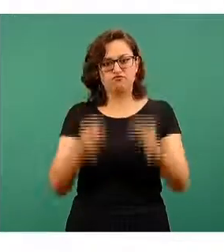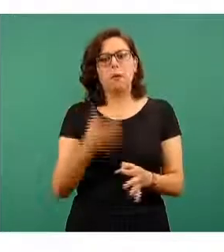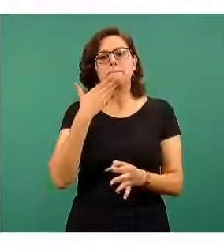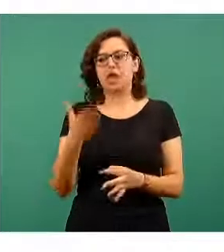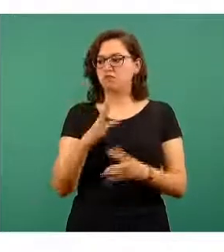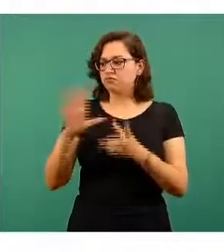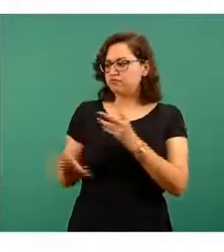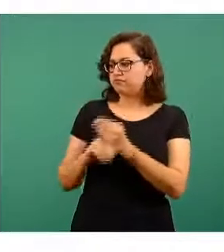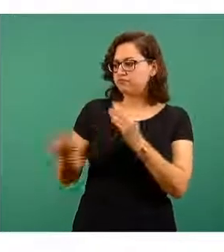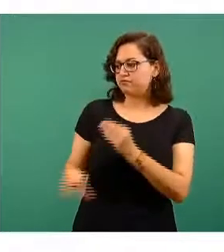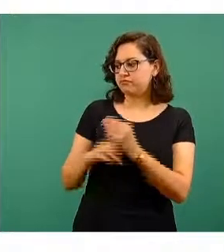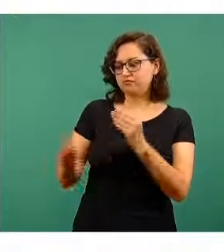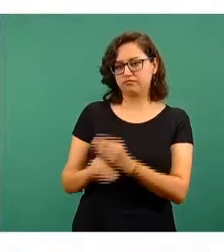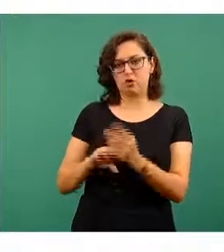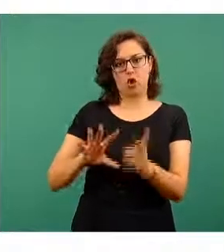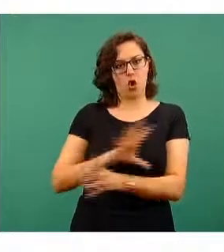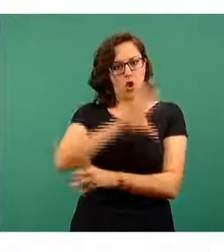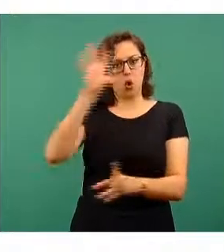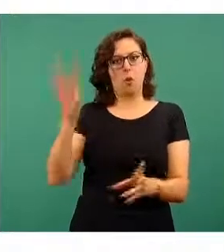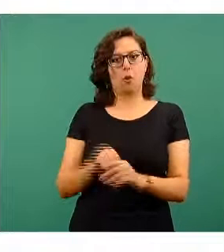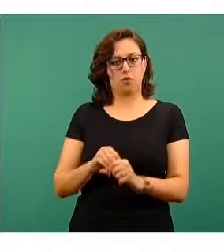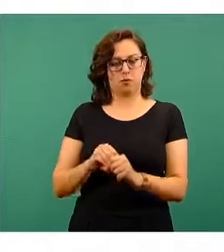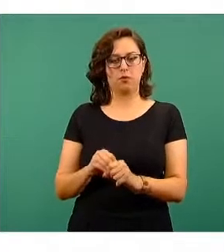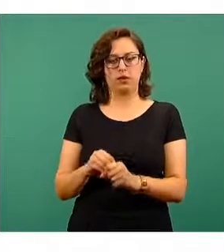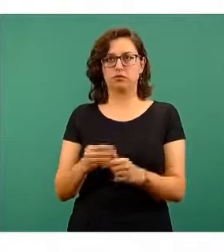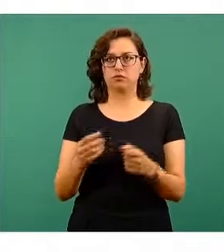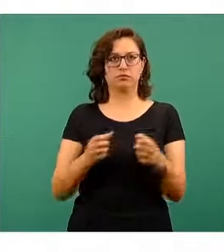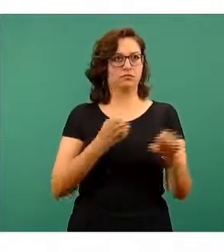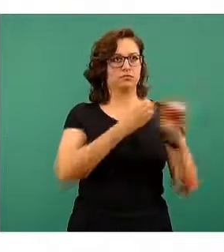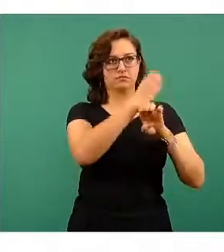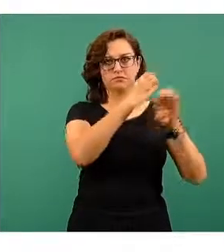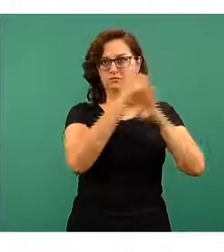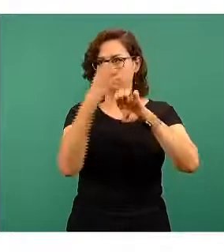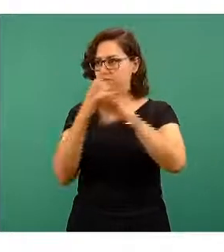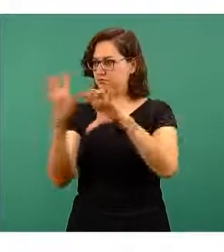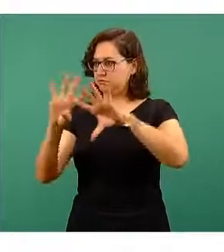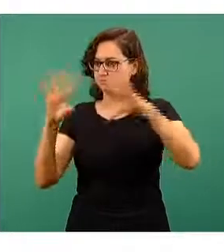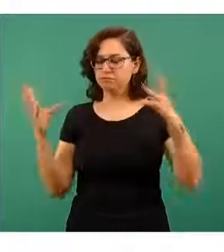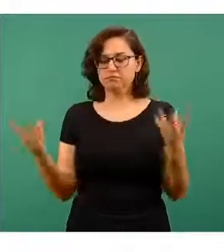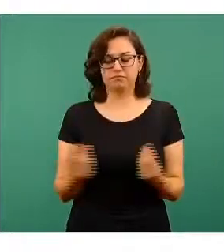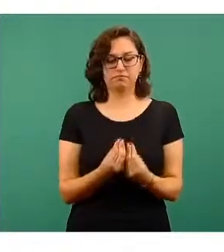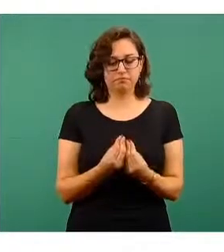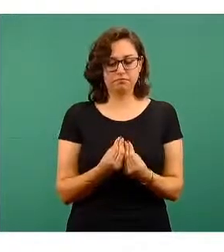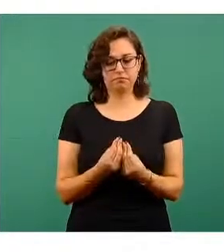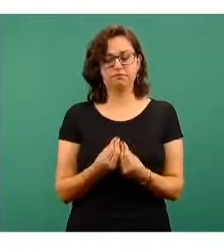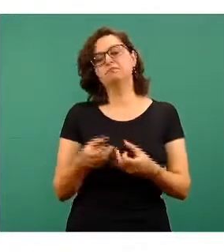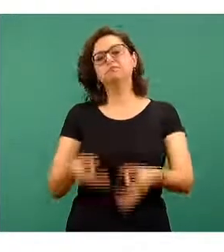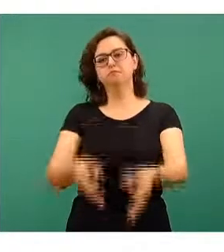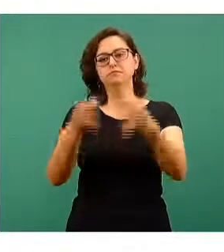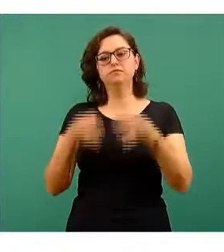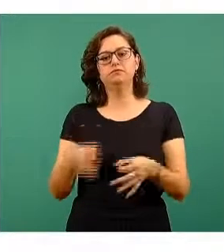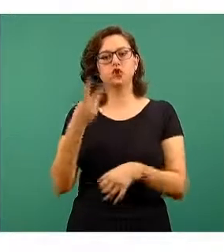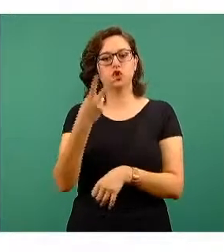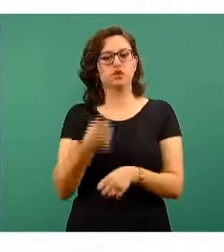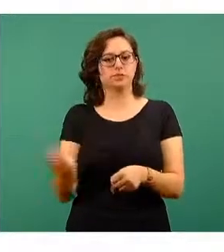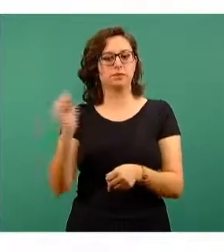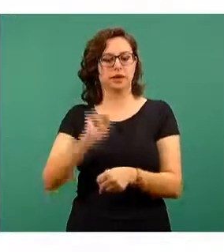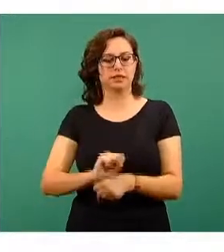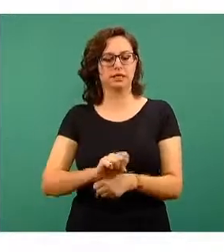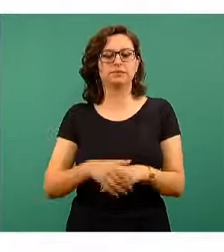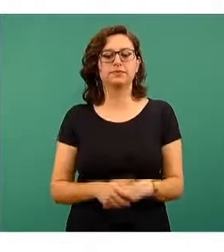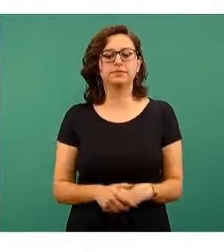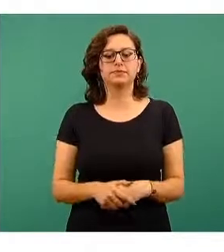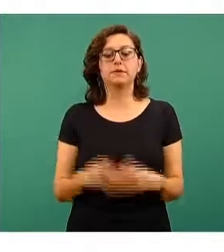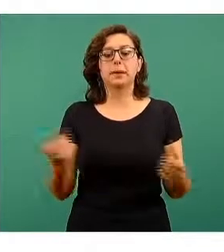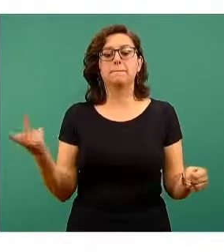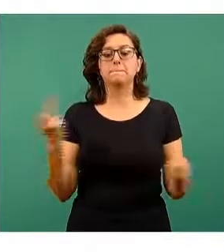que en su momento se envía y concentra de las 32 entidades federativas. Normalmente lo que tenemos en las últimas 2